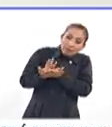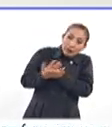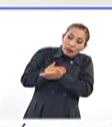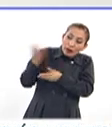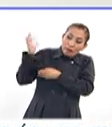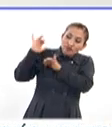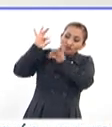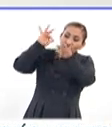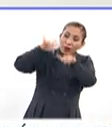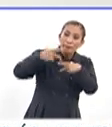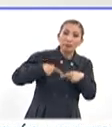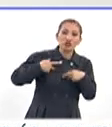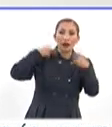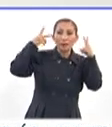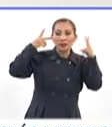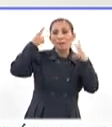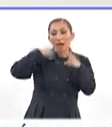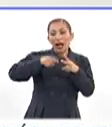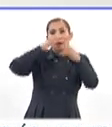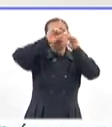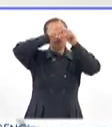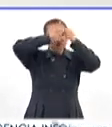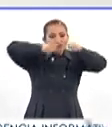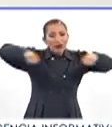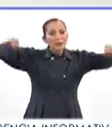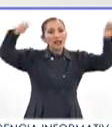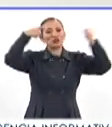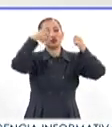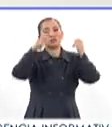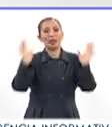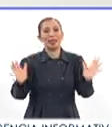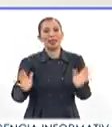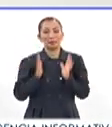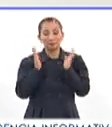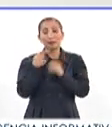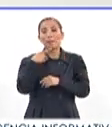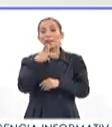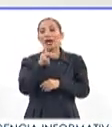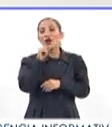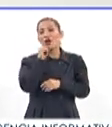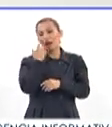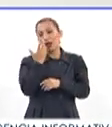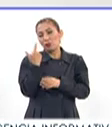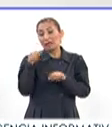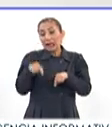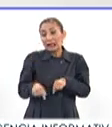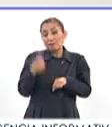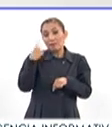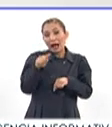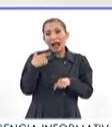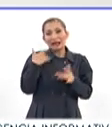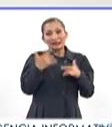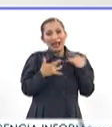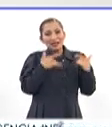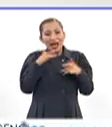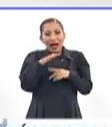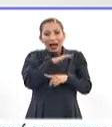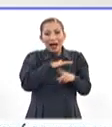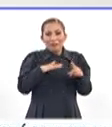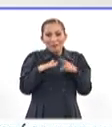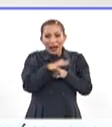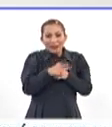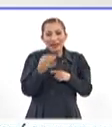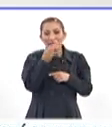a que lleguen los primeros visitantes para poder revelar todas sus sorpresas. Sin embargo, pues queríamos estar aquí para que sientan ya el